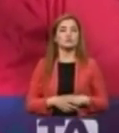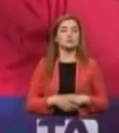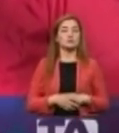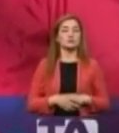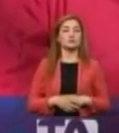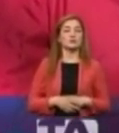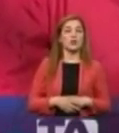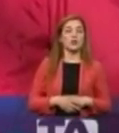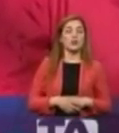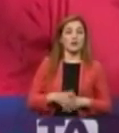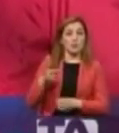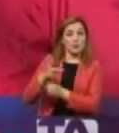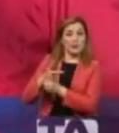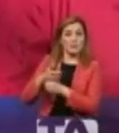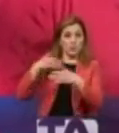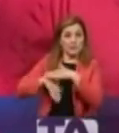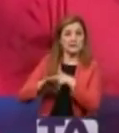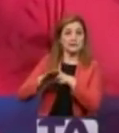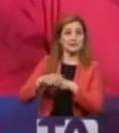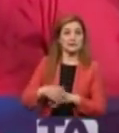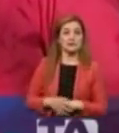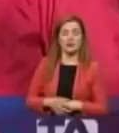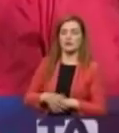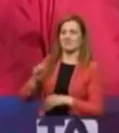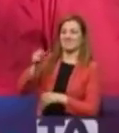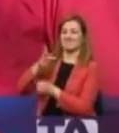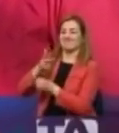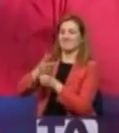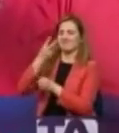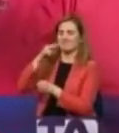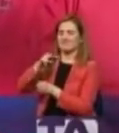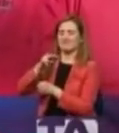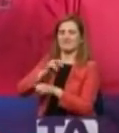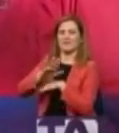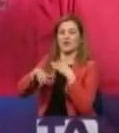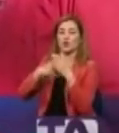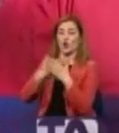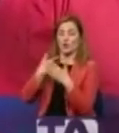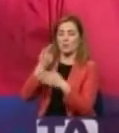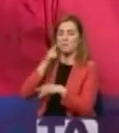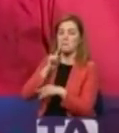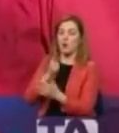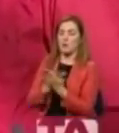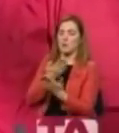la estación de cocheras y talleres. Sí, hay unas cámaras que están en el perímetro.